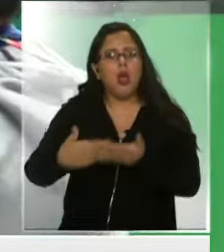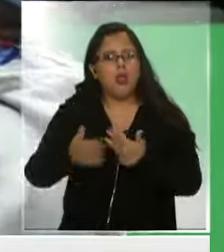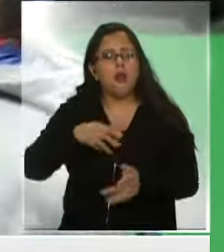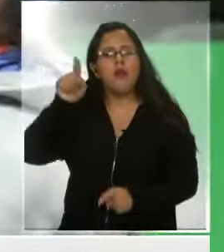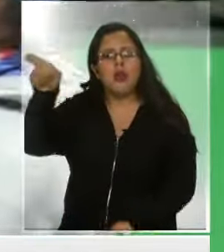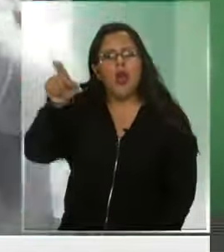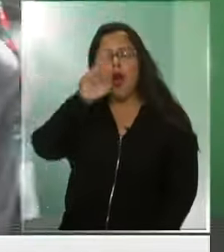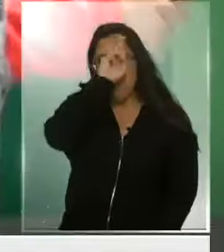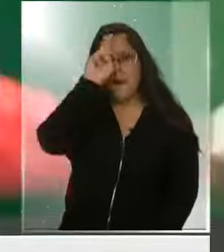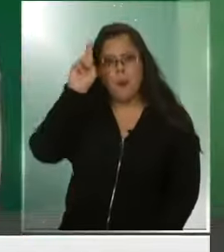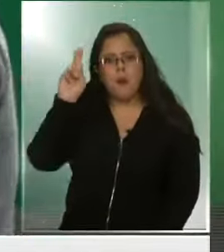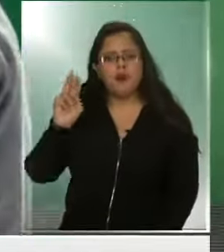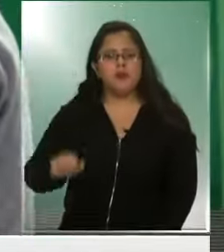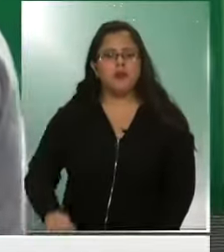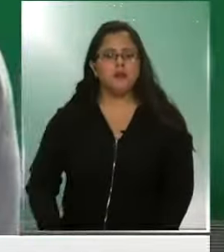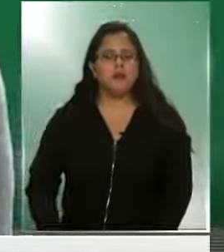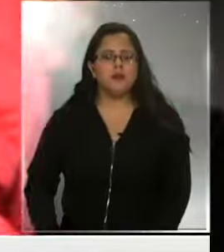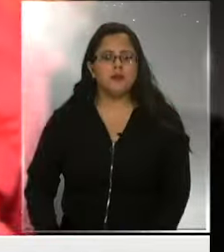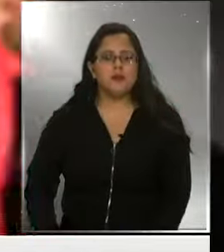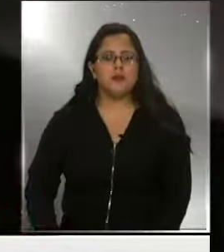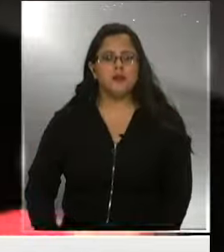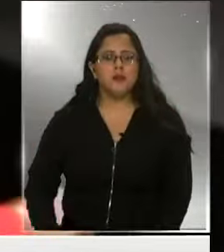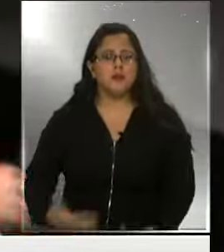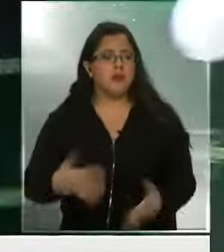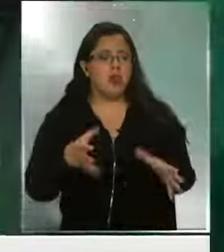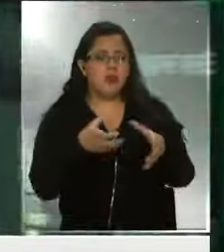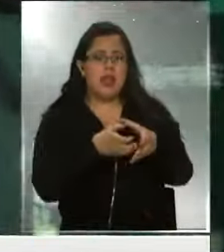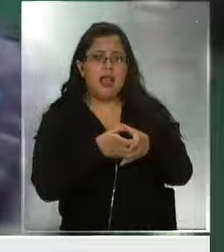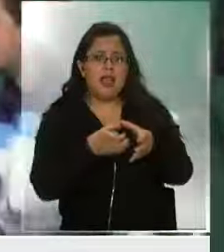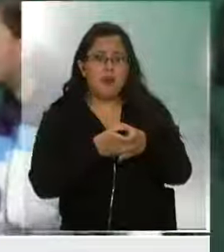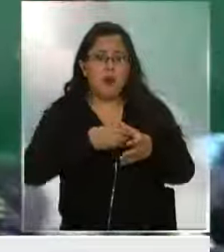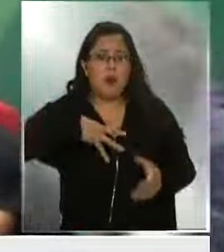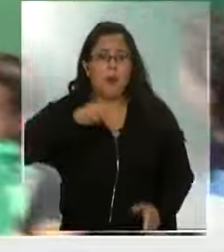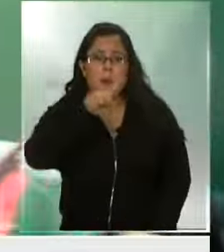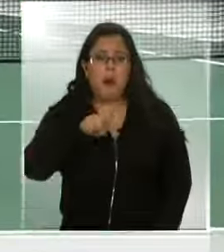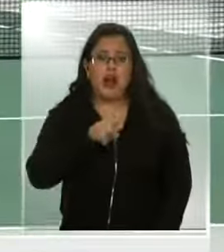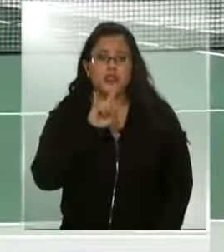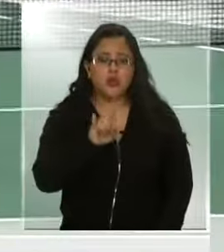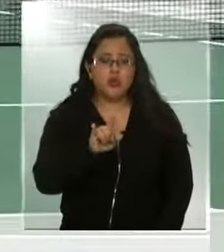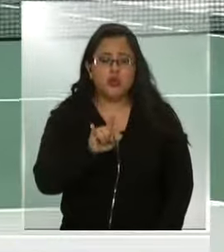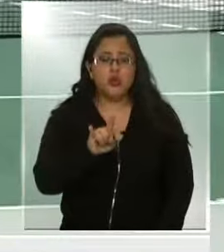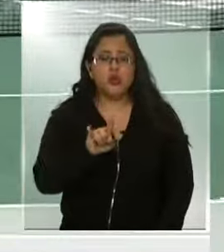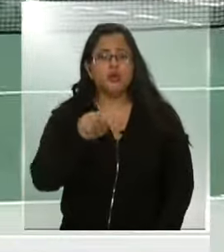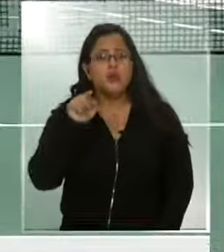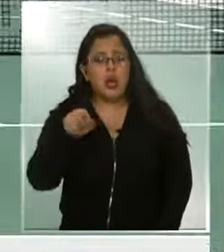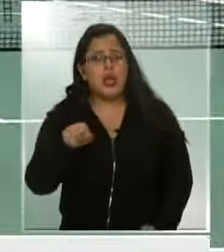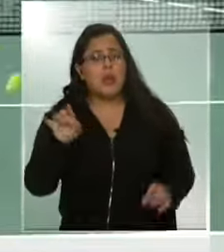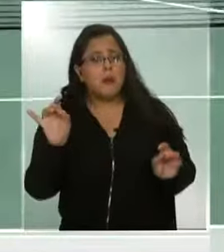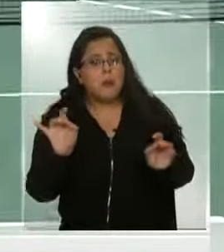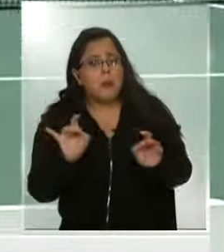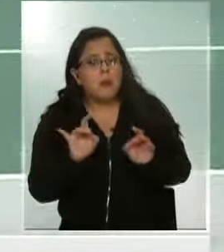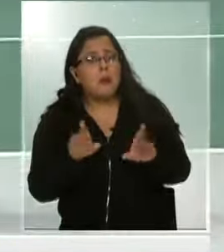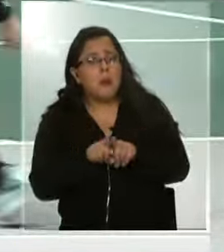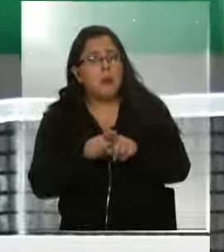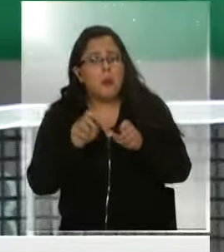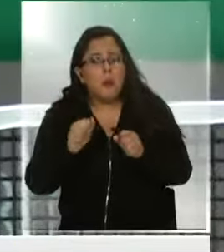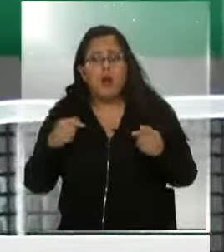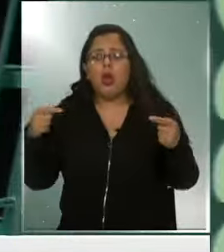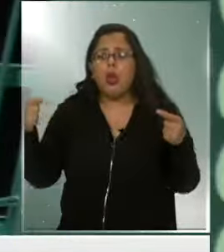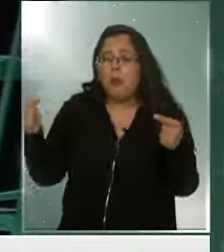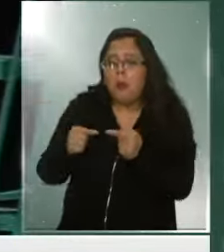Sin Nicolás Massú, el equipo chileno de Copa Davis sigue su preparación de cara al debut de este martes ante su similar de